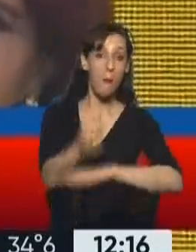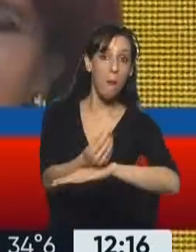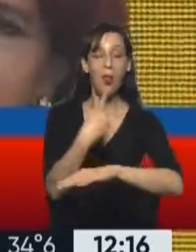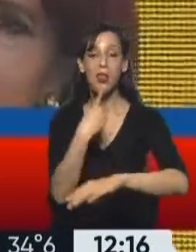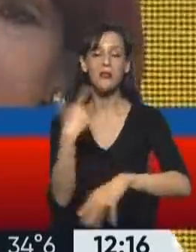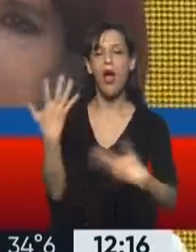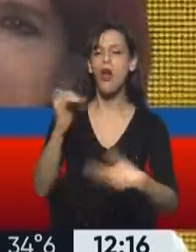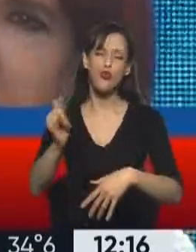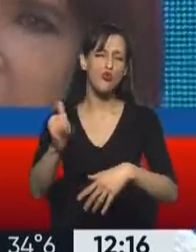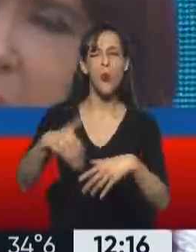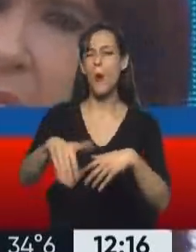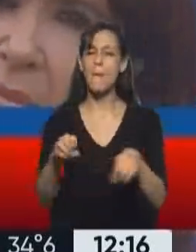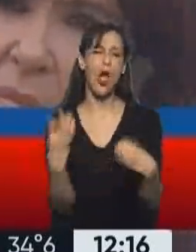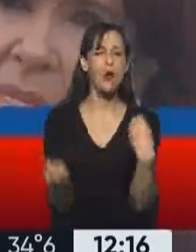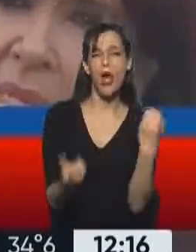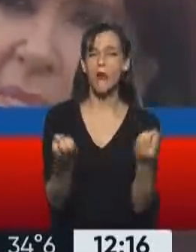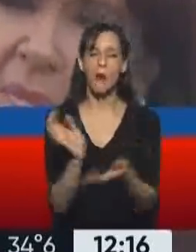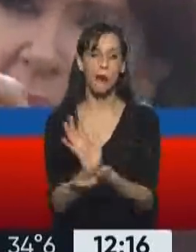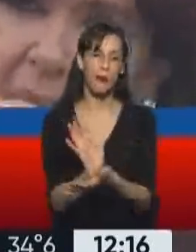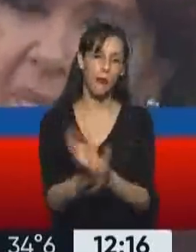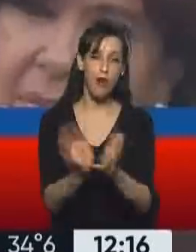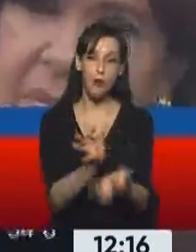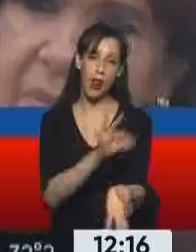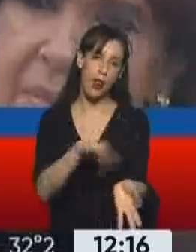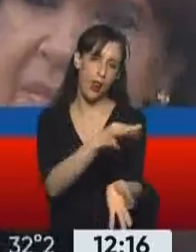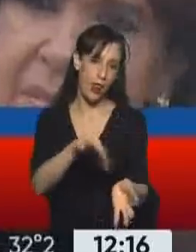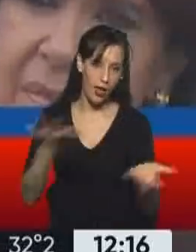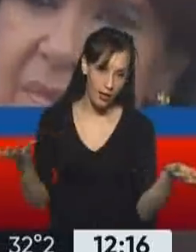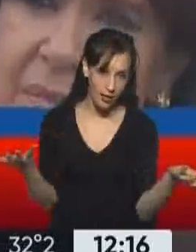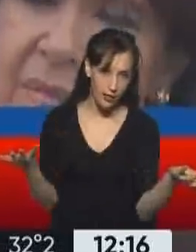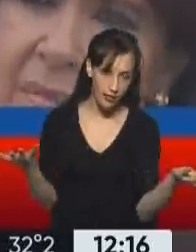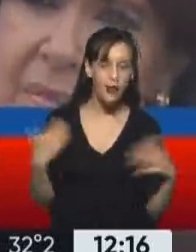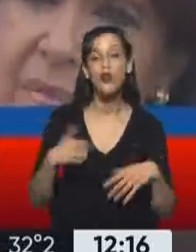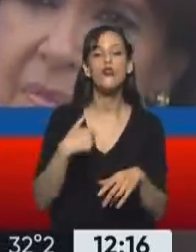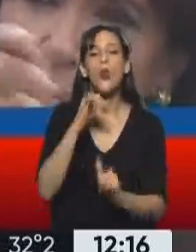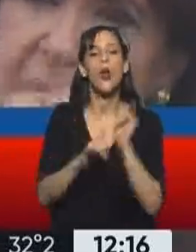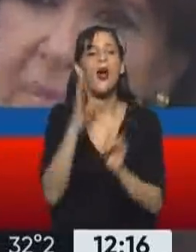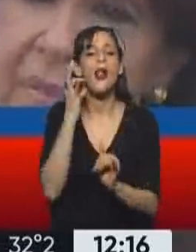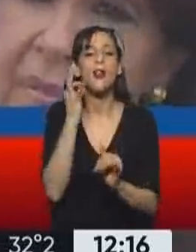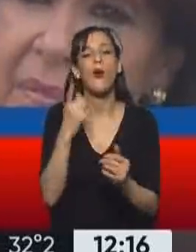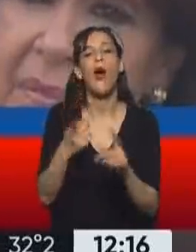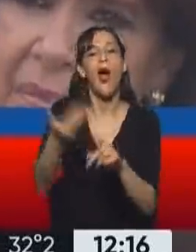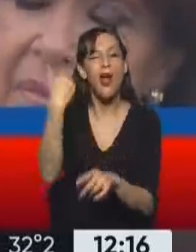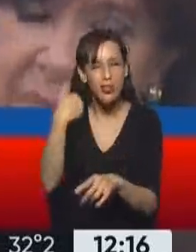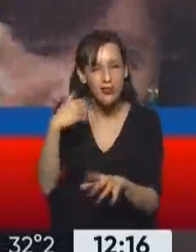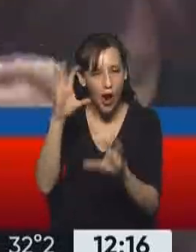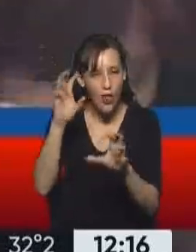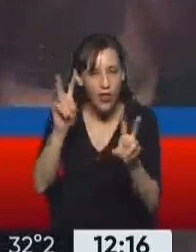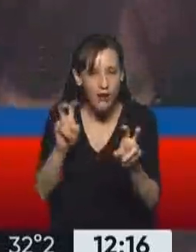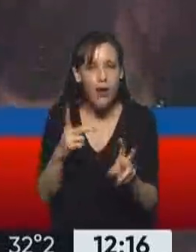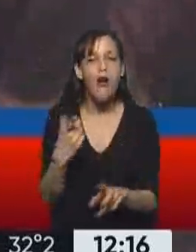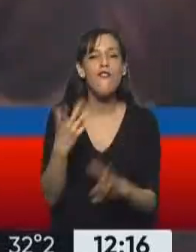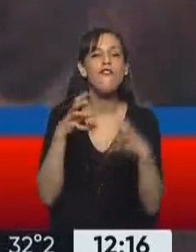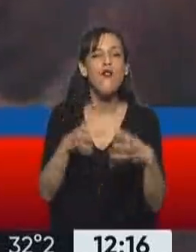recuerdo solamente un ejemplo muy cortito, que era que con la plata del fútbol para todos iban a hacer